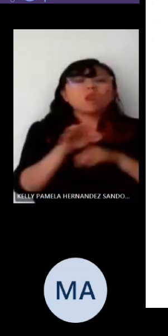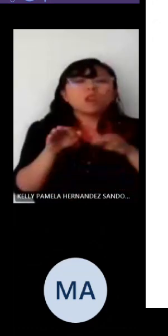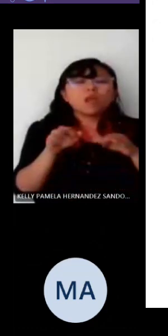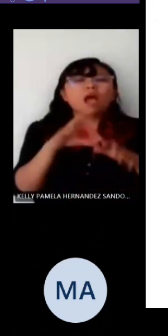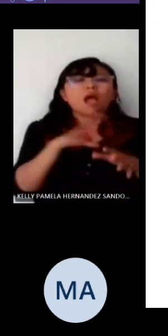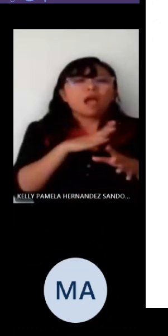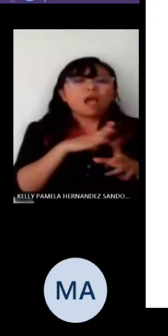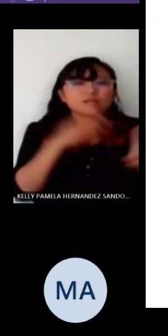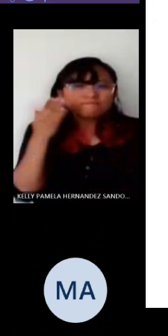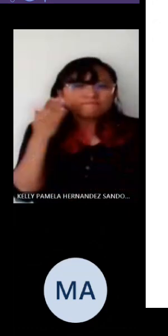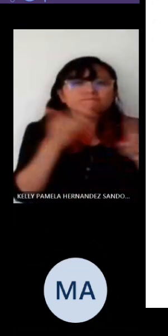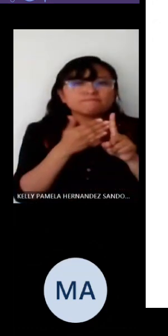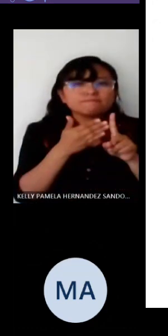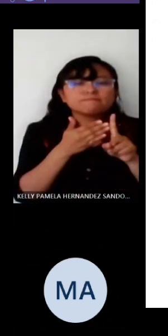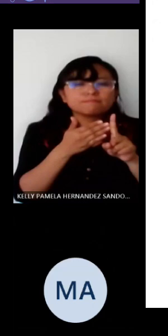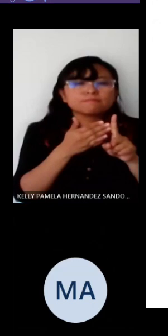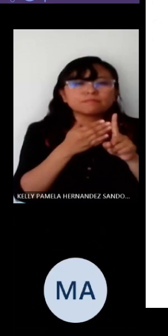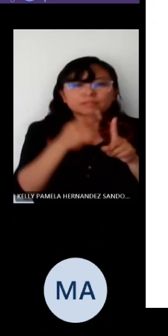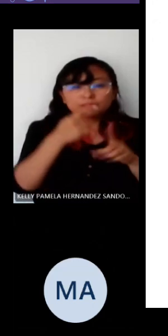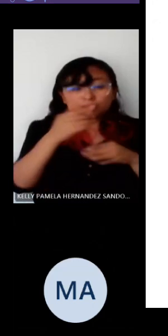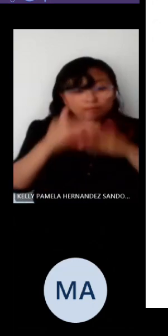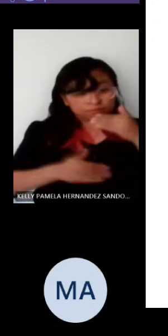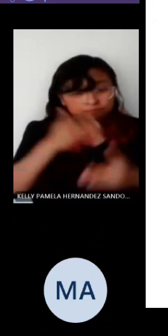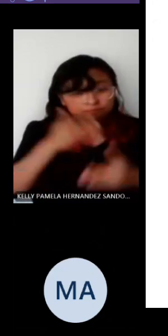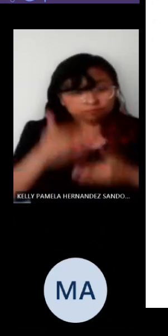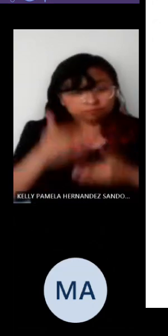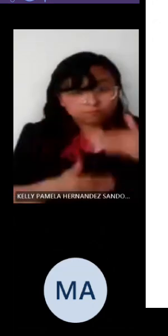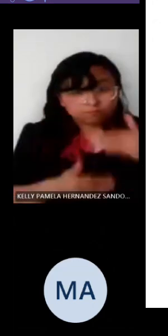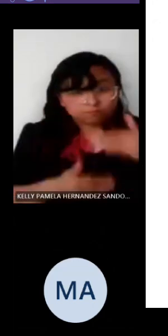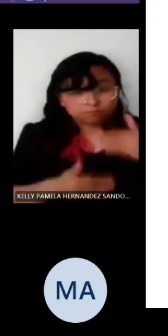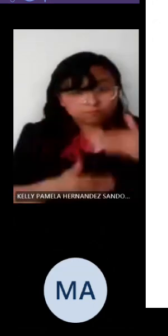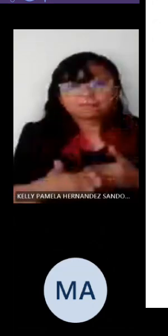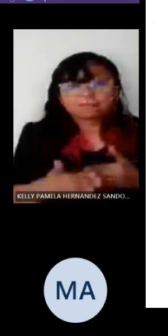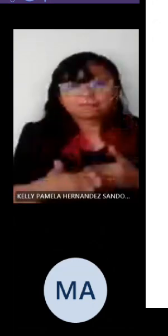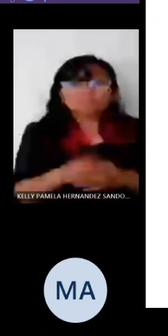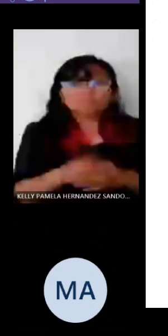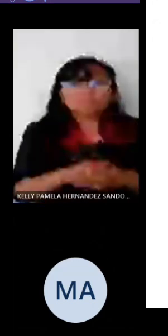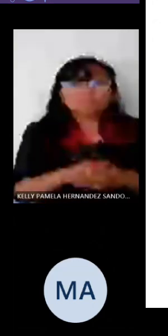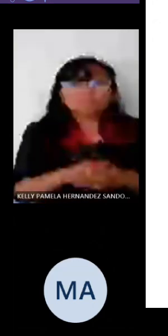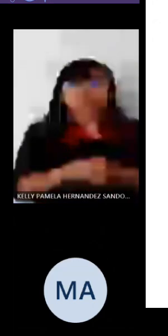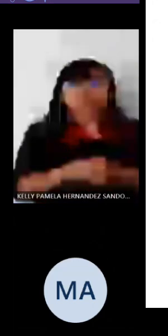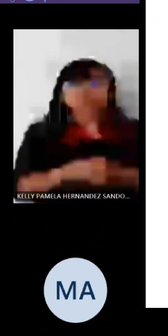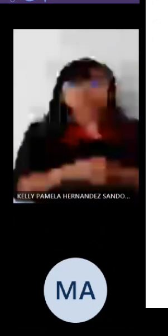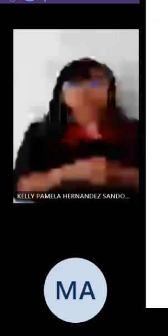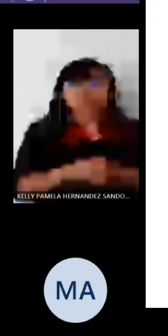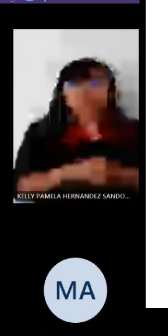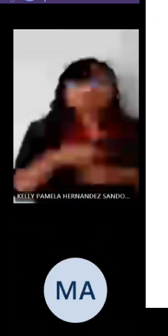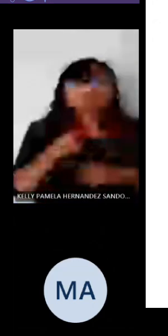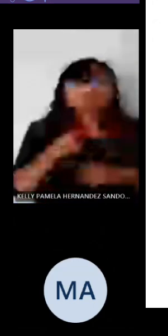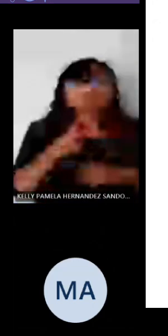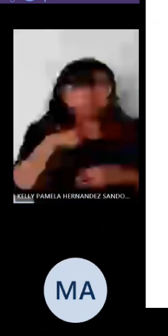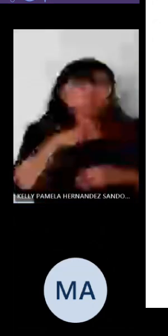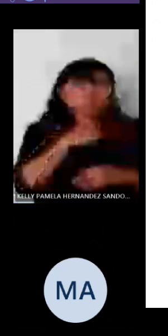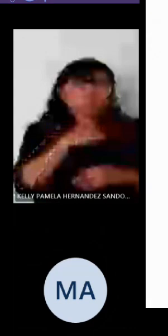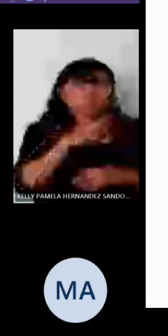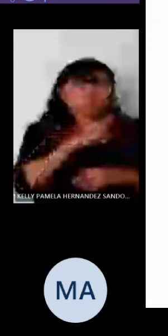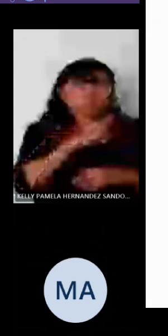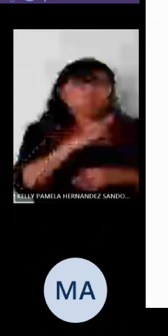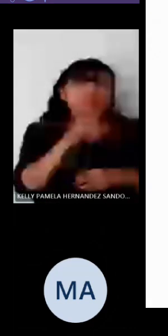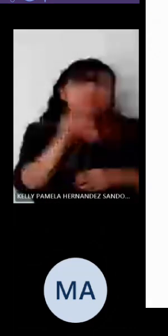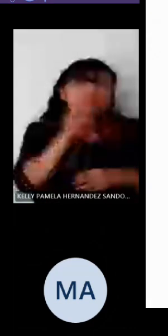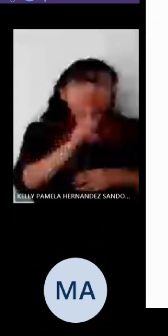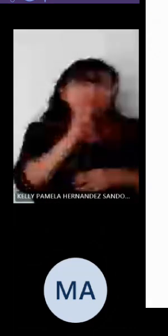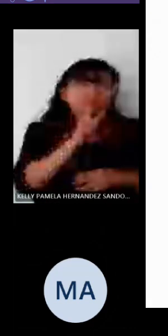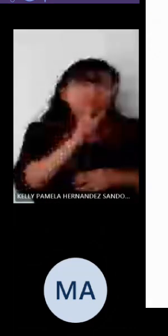acciones posteriores que tenemos que hacer. Es decir, por ejemplo, nos contaba Diana que ella tuvo que hacer algunas otras pruebas para ver el